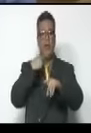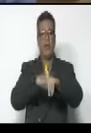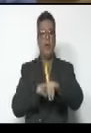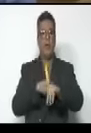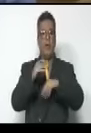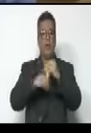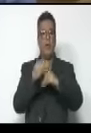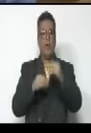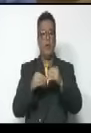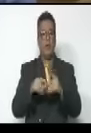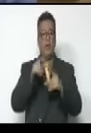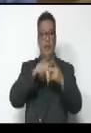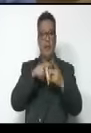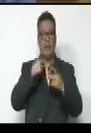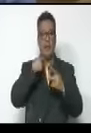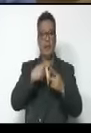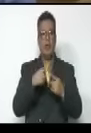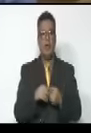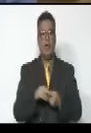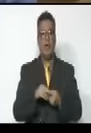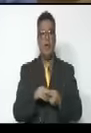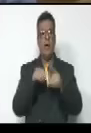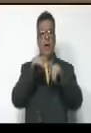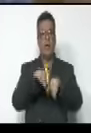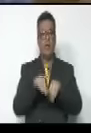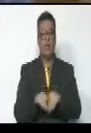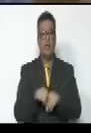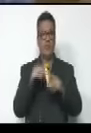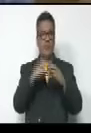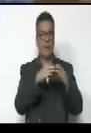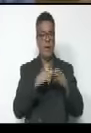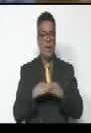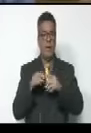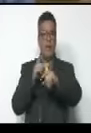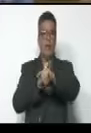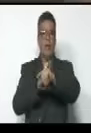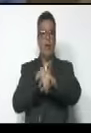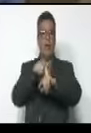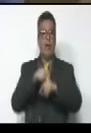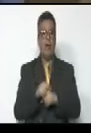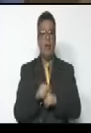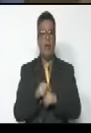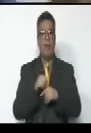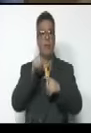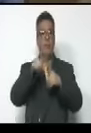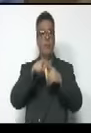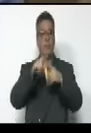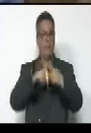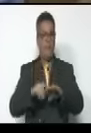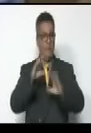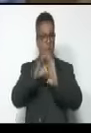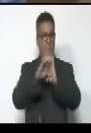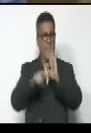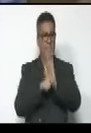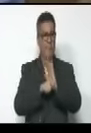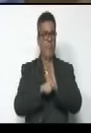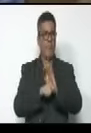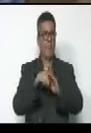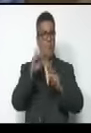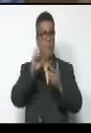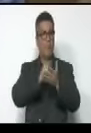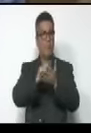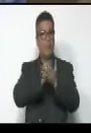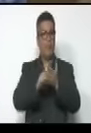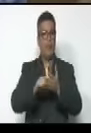Consejo Nacional Electoral correspondiente al ejercicio económico financiero 2023, en cumplimiento con lo establecido en